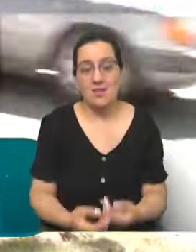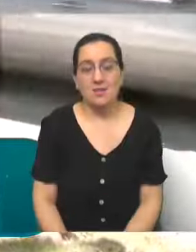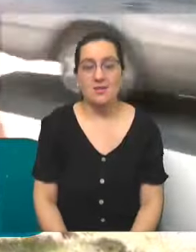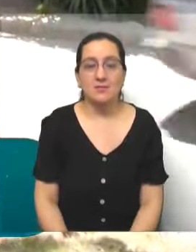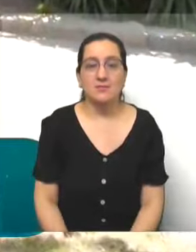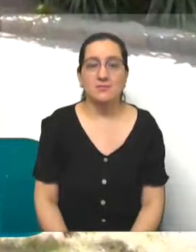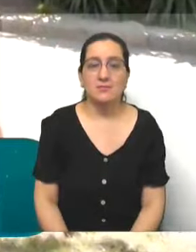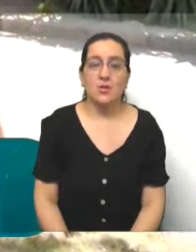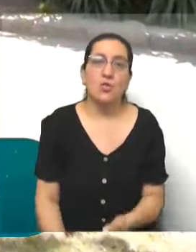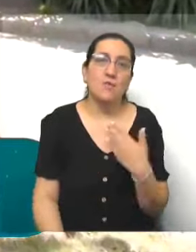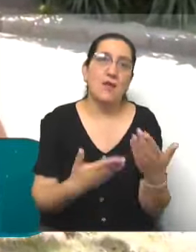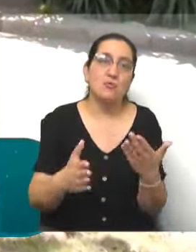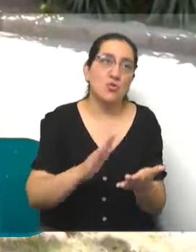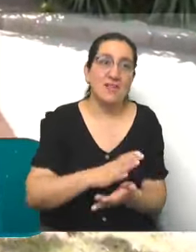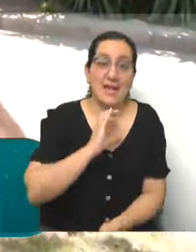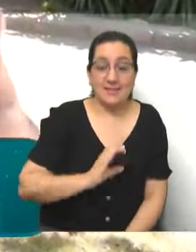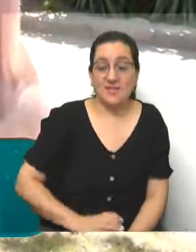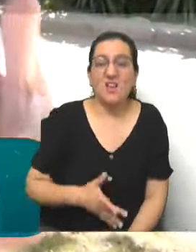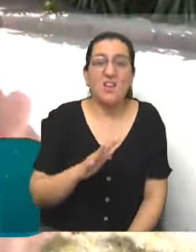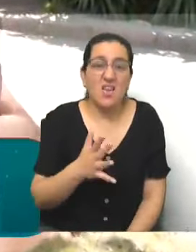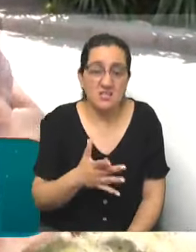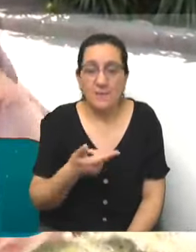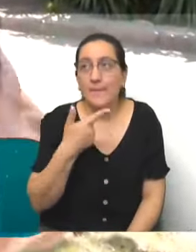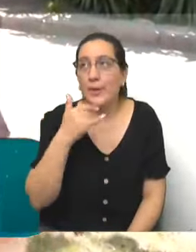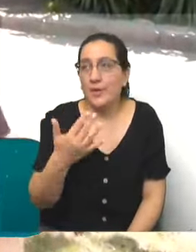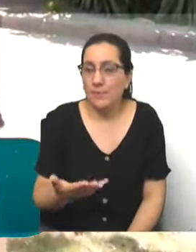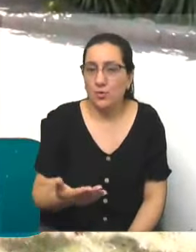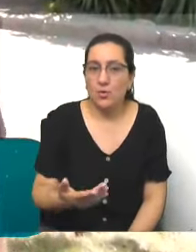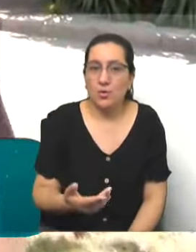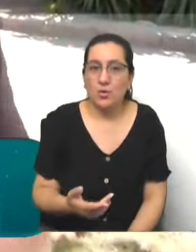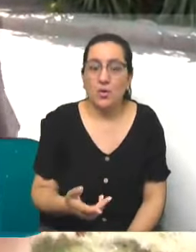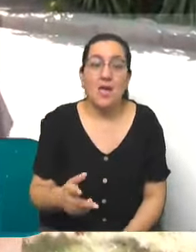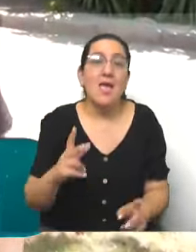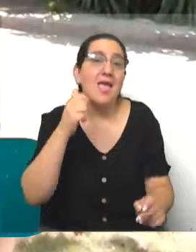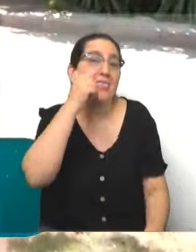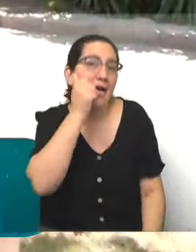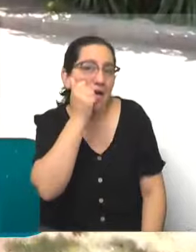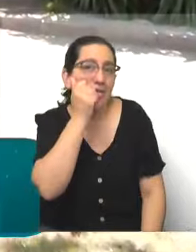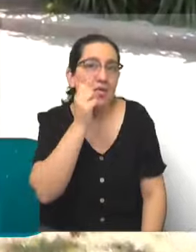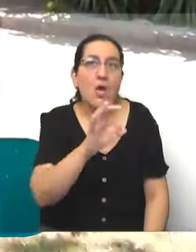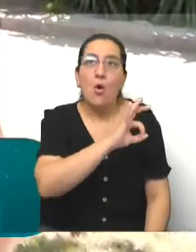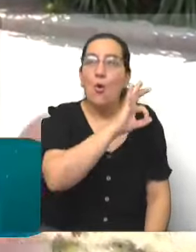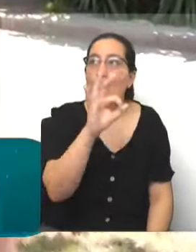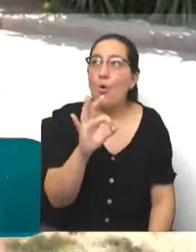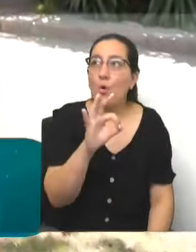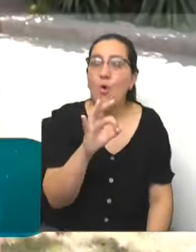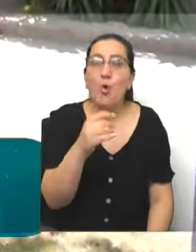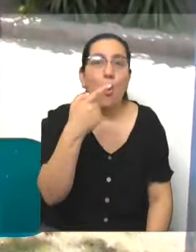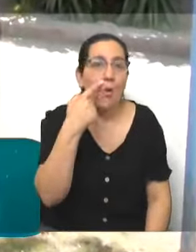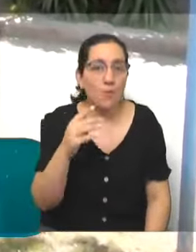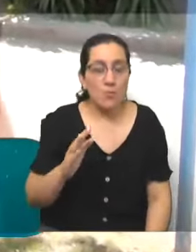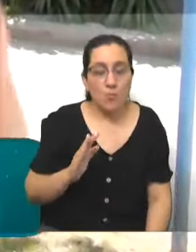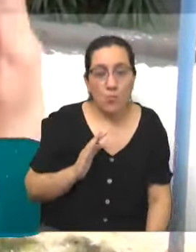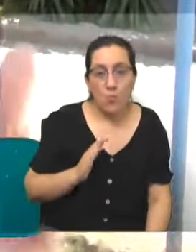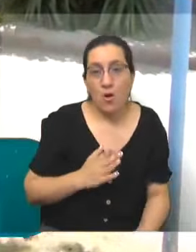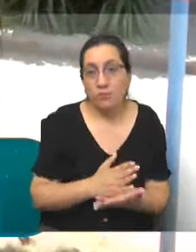estudiar. Cuando hablamos características nos referimos a, por ejemplo, tramos etarios, nos referimos a el sexo, nos